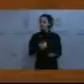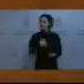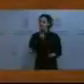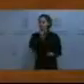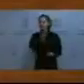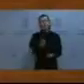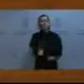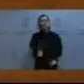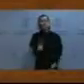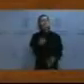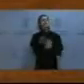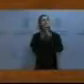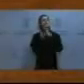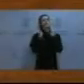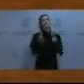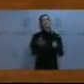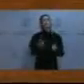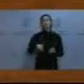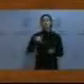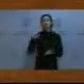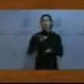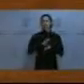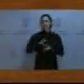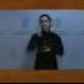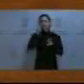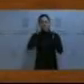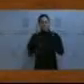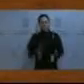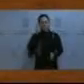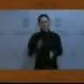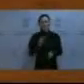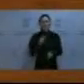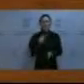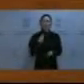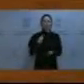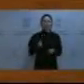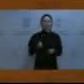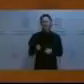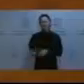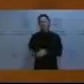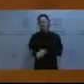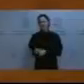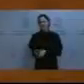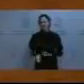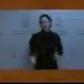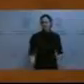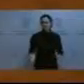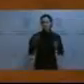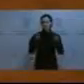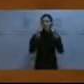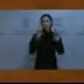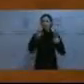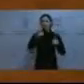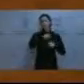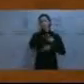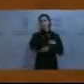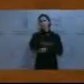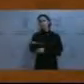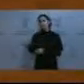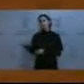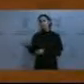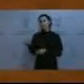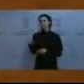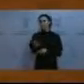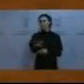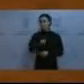que ver, porque ayer decía el señor consejero, en tono muy despectivo, que los diputados estábamos, en concreto se dirigía a mí, bueno, usted está